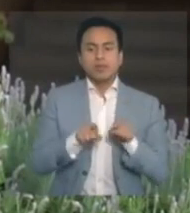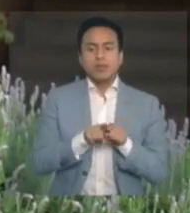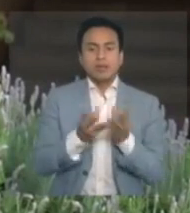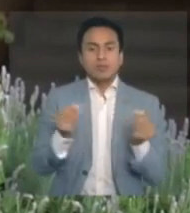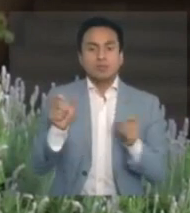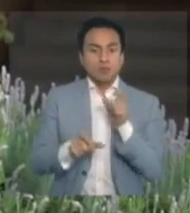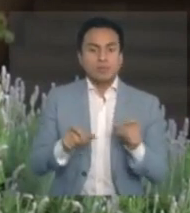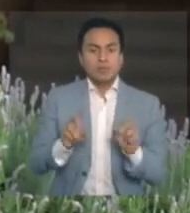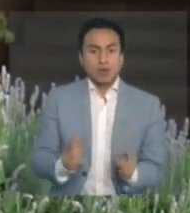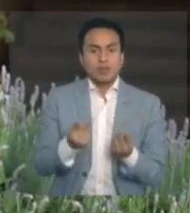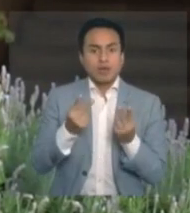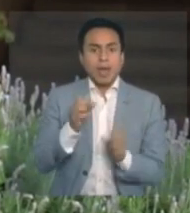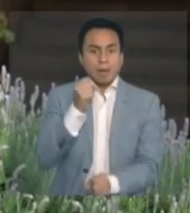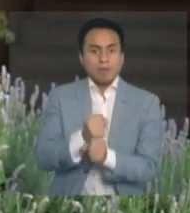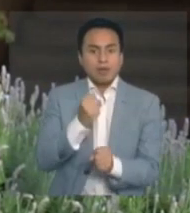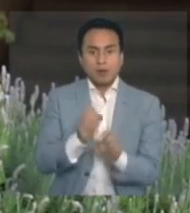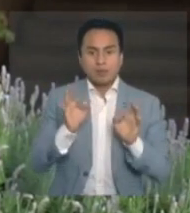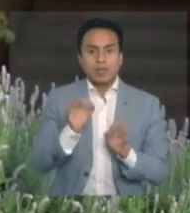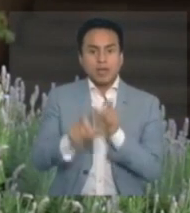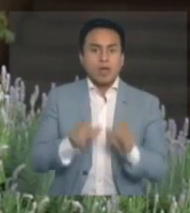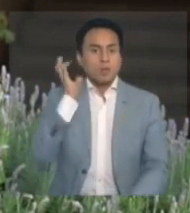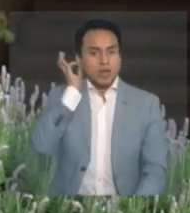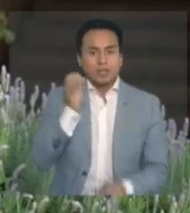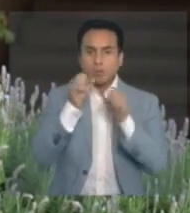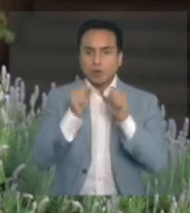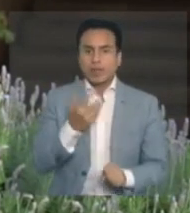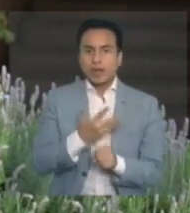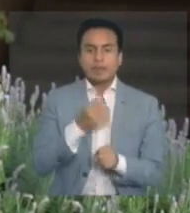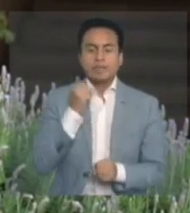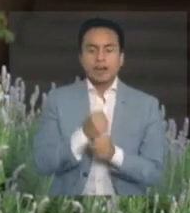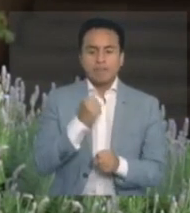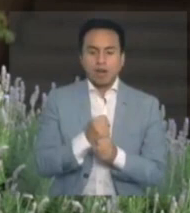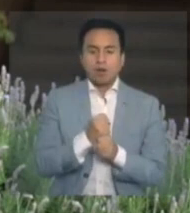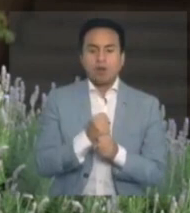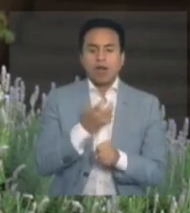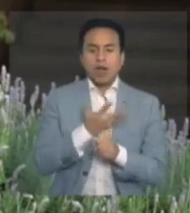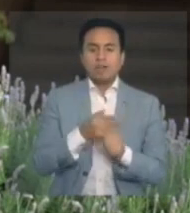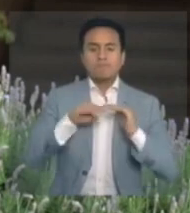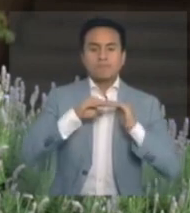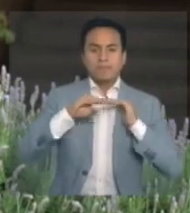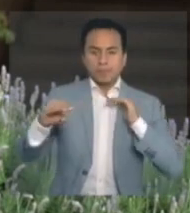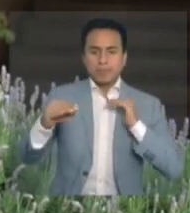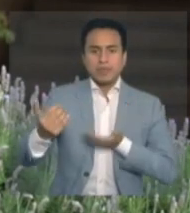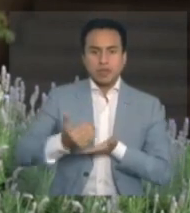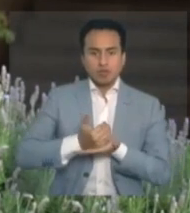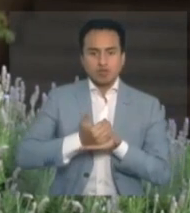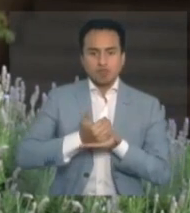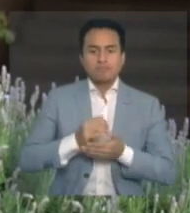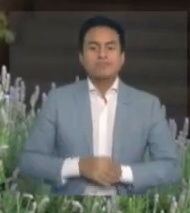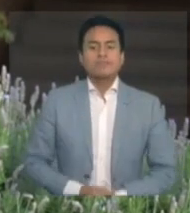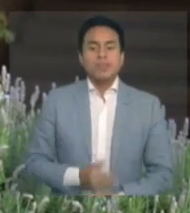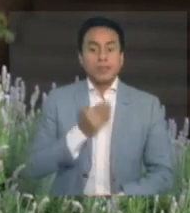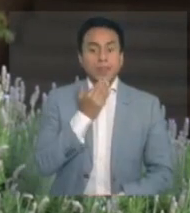que se ha quedado atrás en la recuperación del empleo, particularmente mujeres, puedan contar con un trabajo con estabilidad y con ingresos,